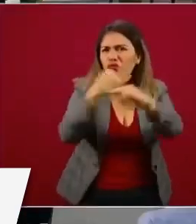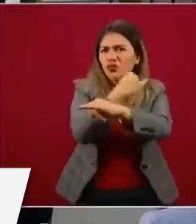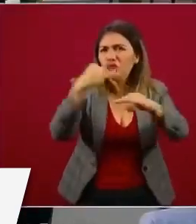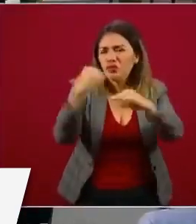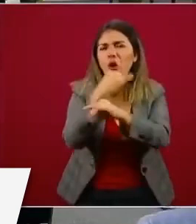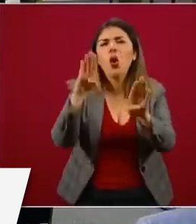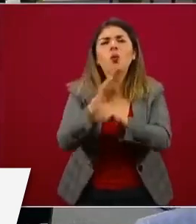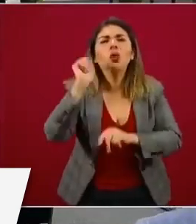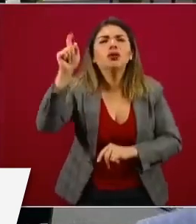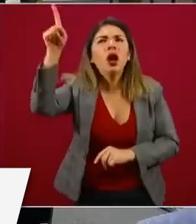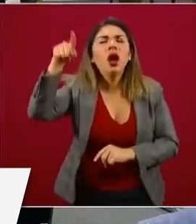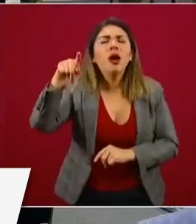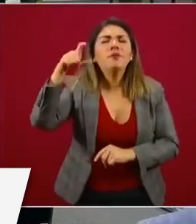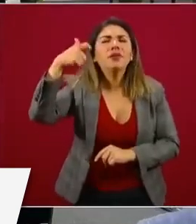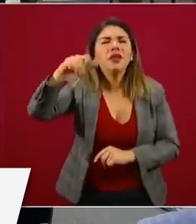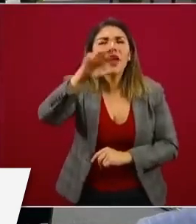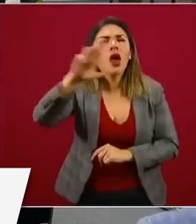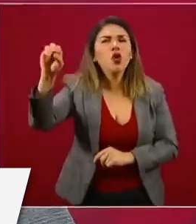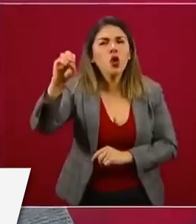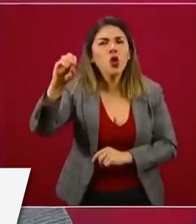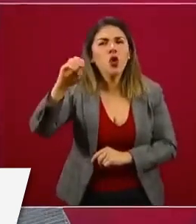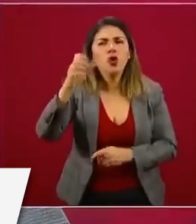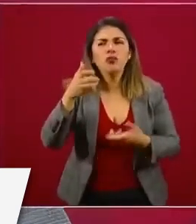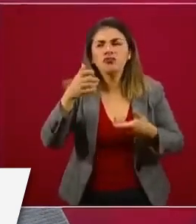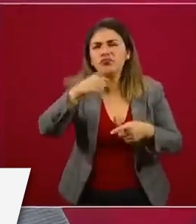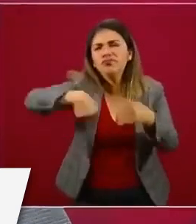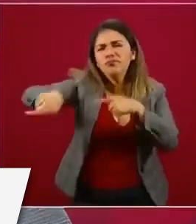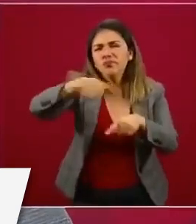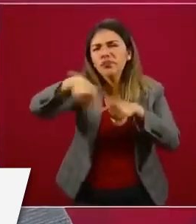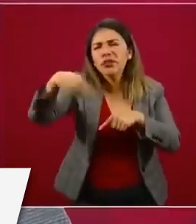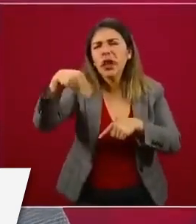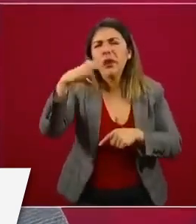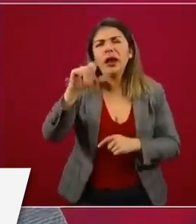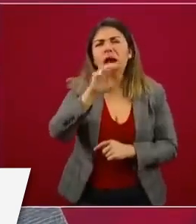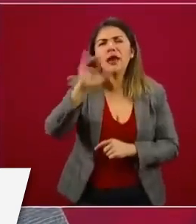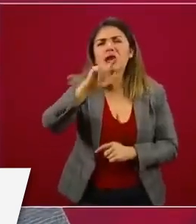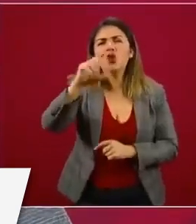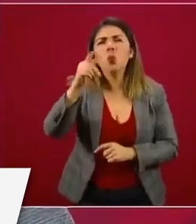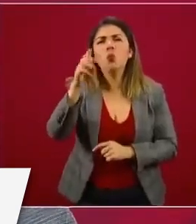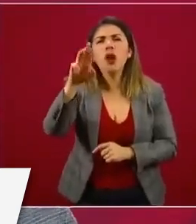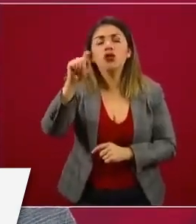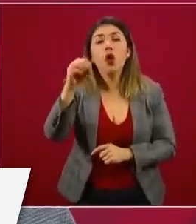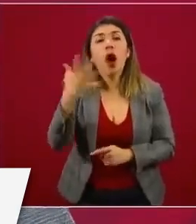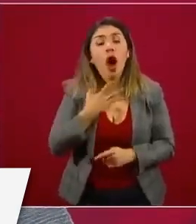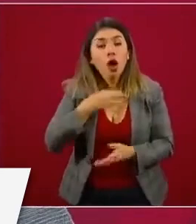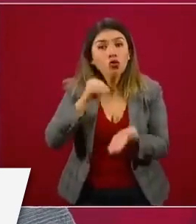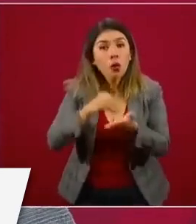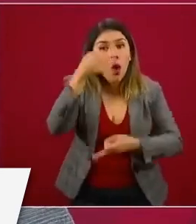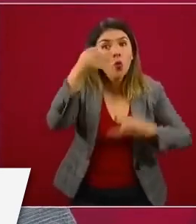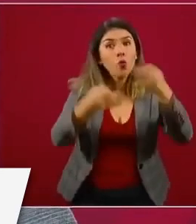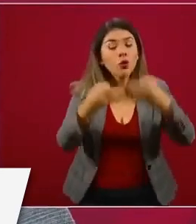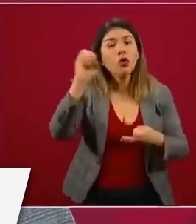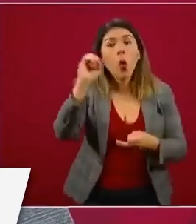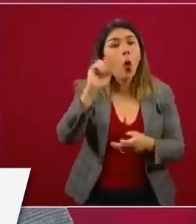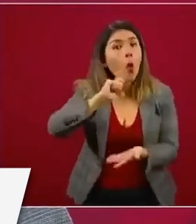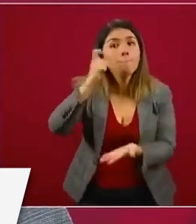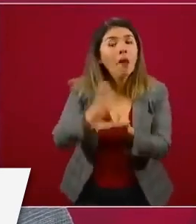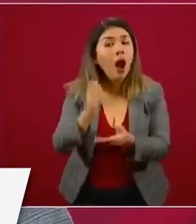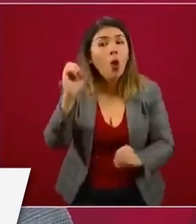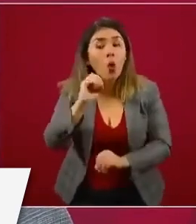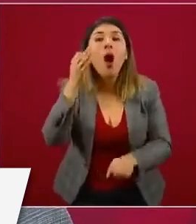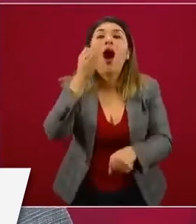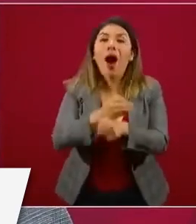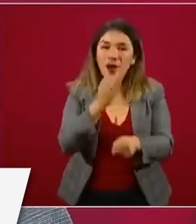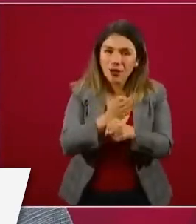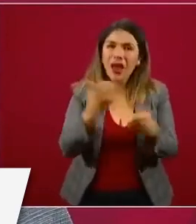en quintana roo donde todavía se deben juicios pasados sobre los derechos de vida que no fueron pagados entonces estamos en ese proceso